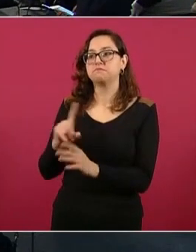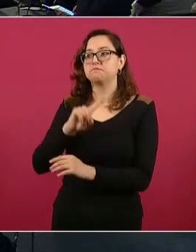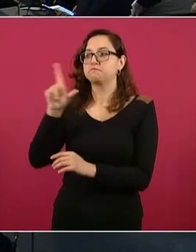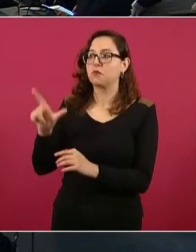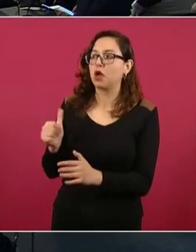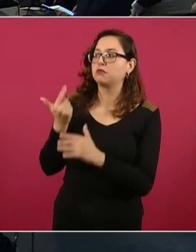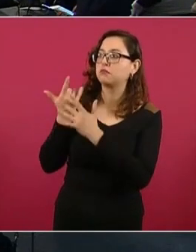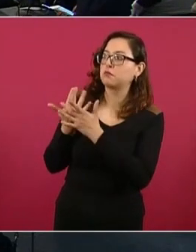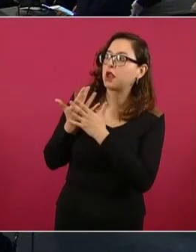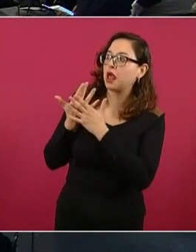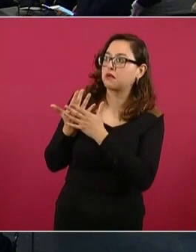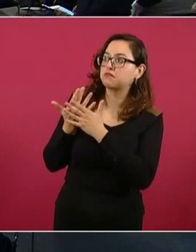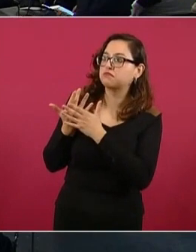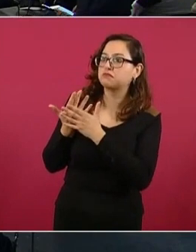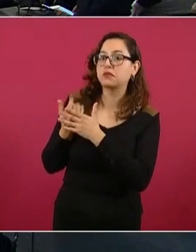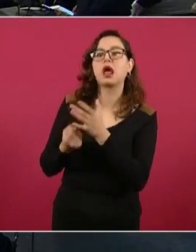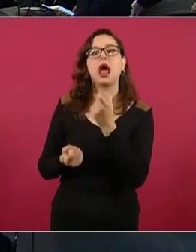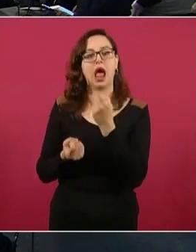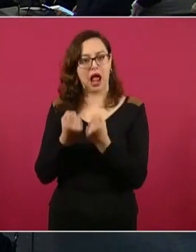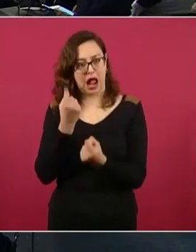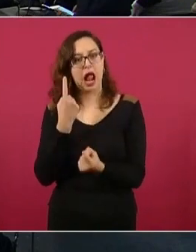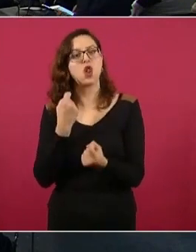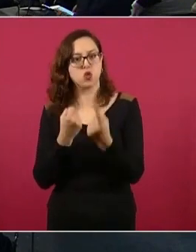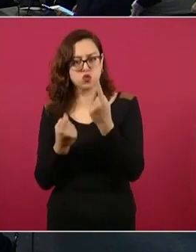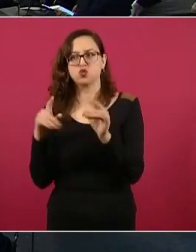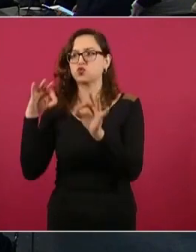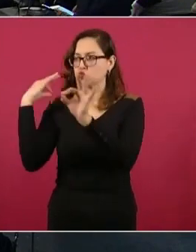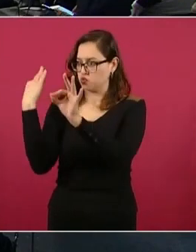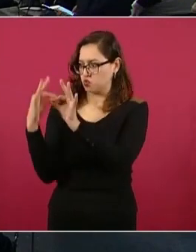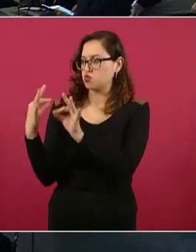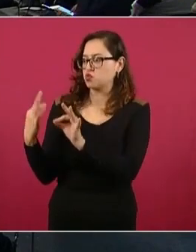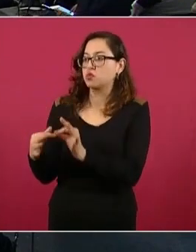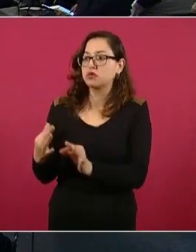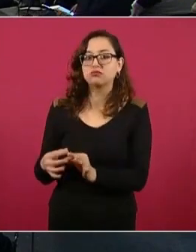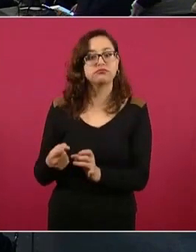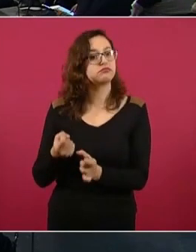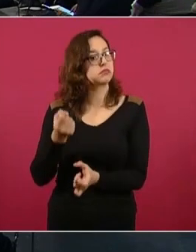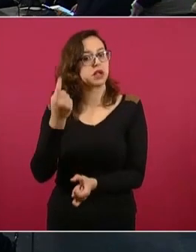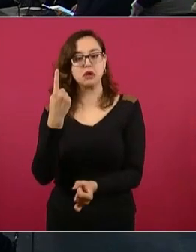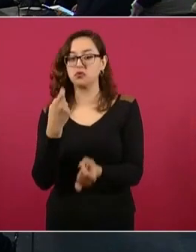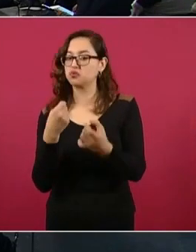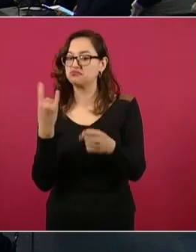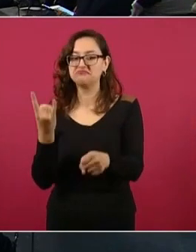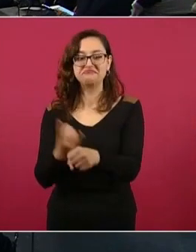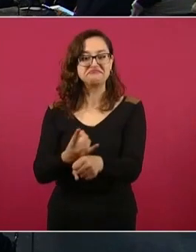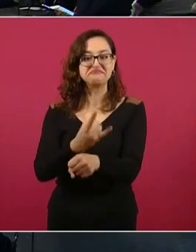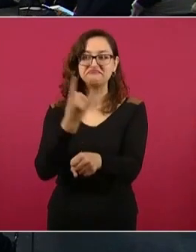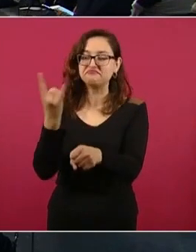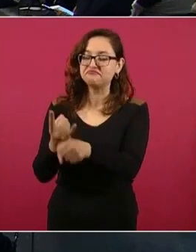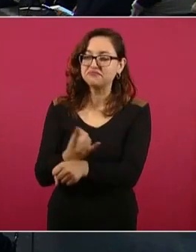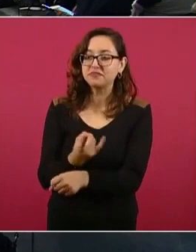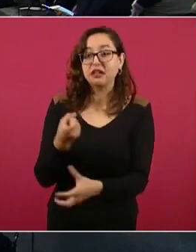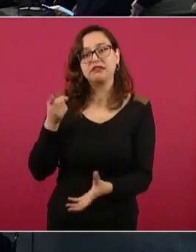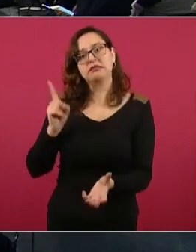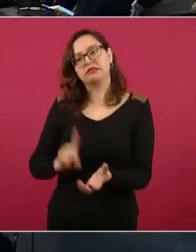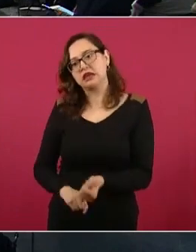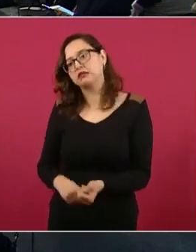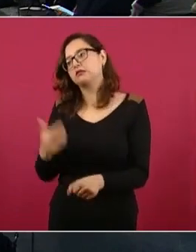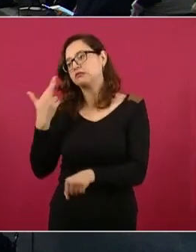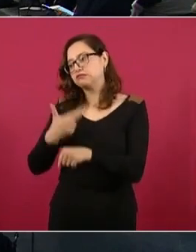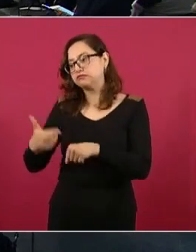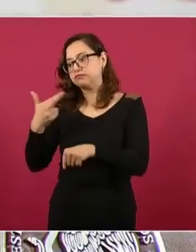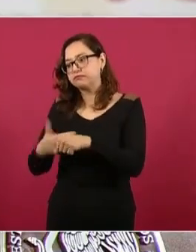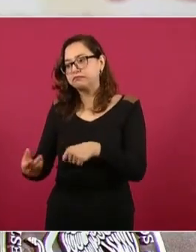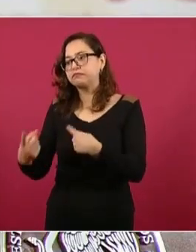importante señalarlo, y se tienen que imponer las sanciones, rescisiones de contrato, multas, penalizaciones y en algunos